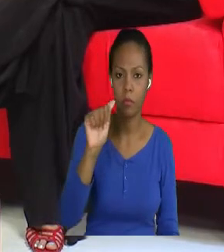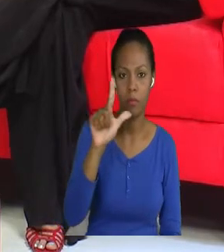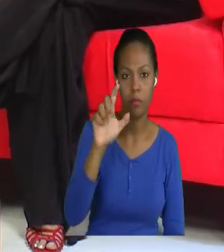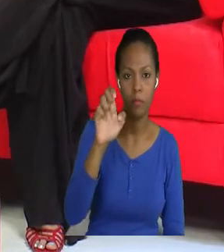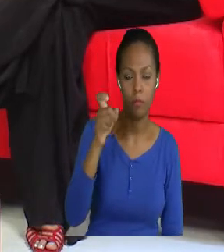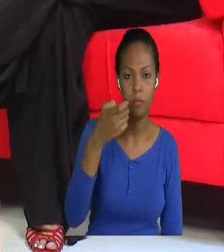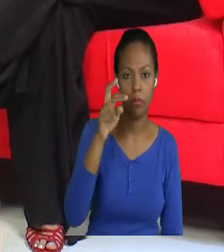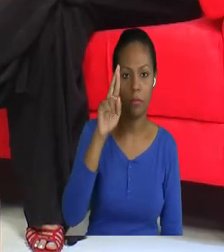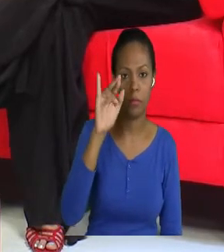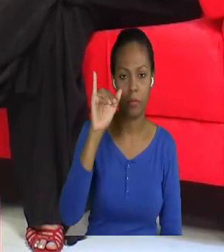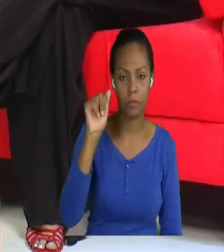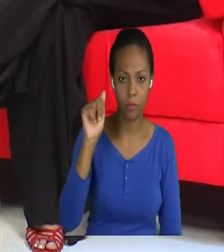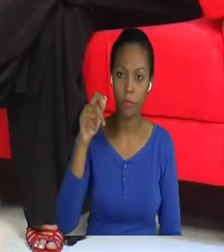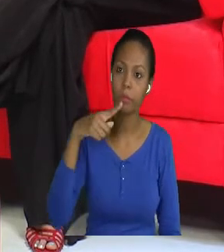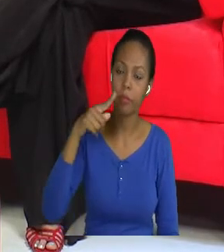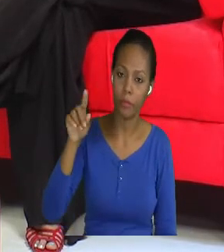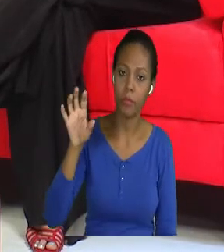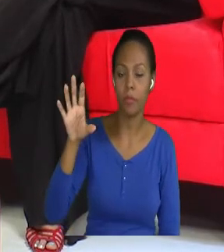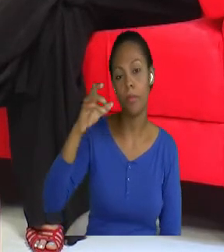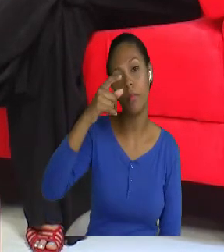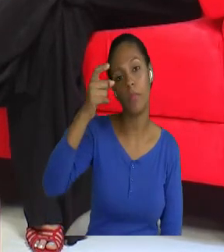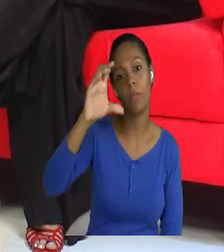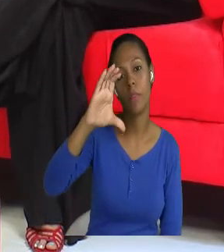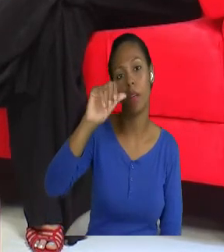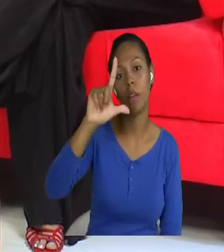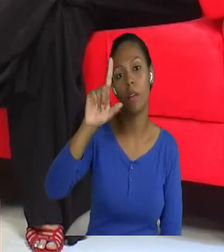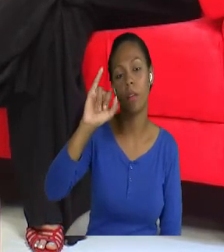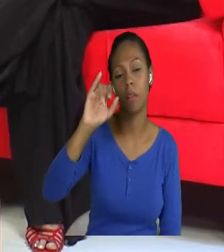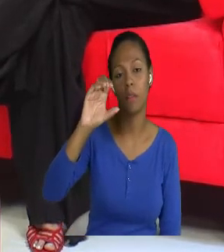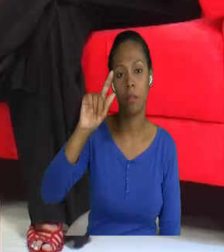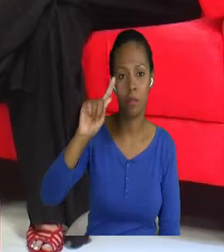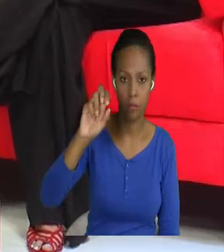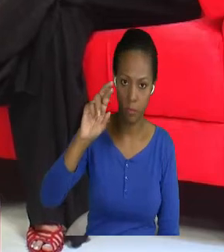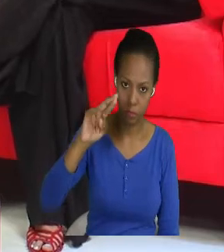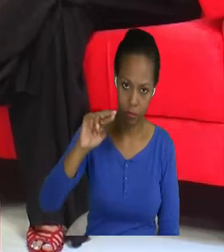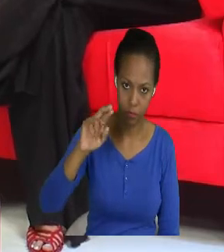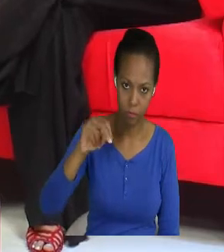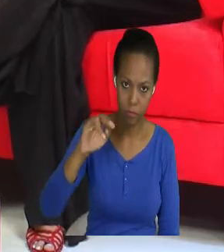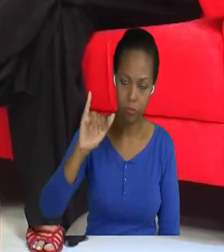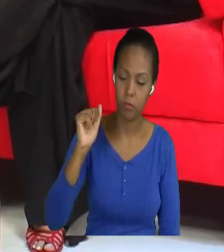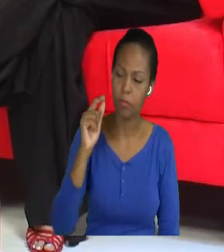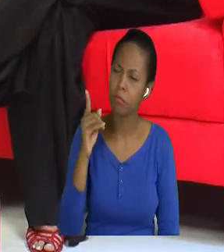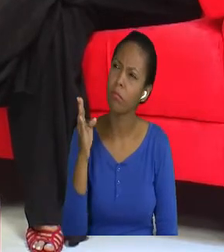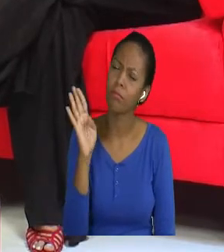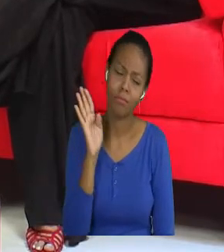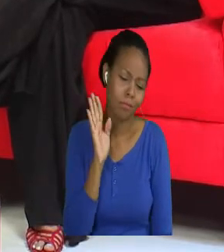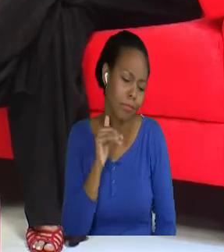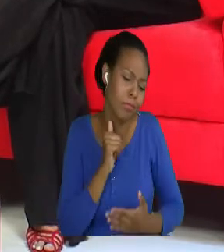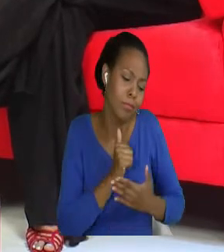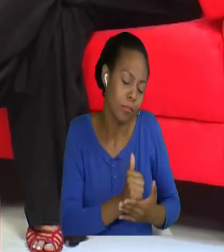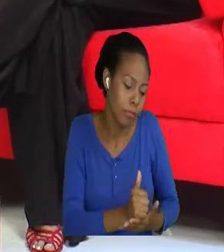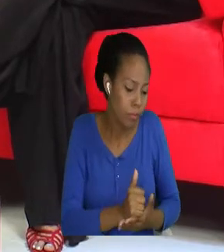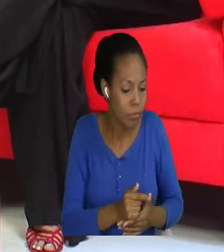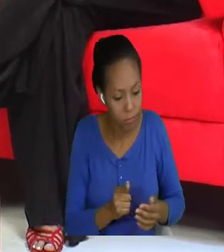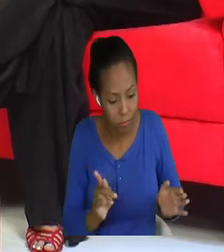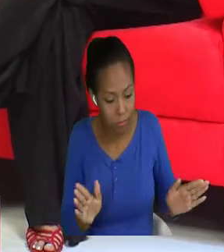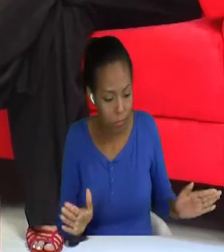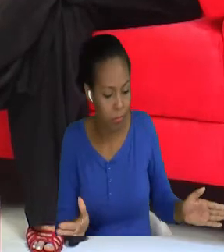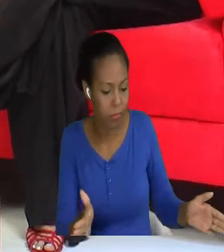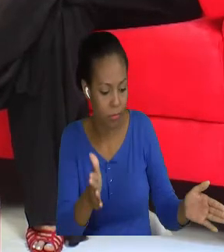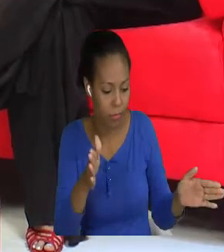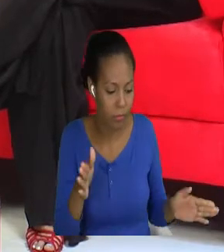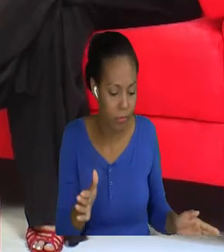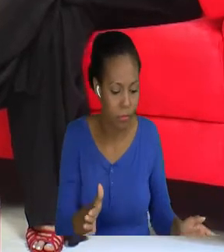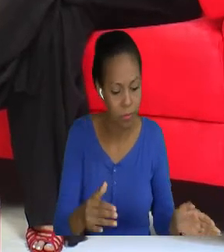California. Esta es una fundación que, pues, digo yo que Dios le pone a uno ángeles, a uno en el camino, y vale la